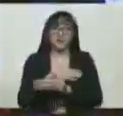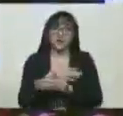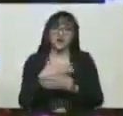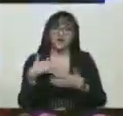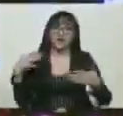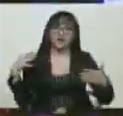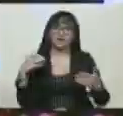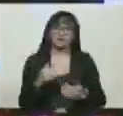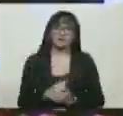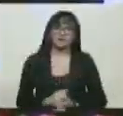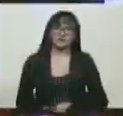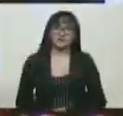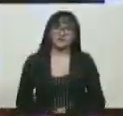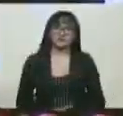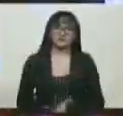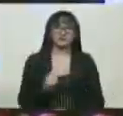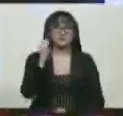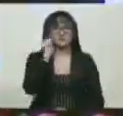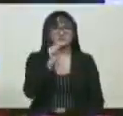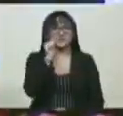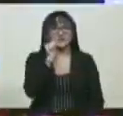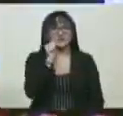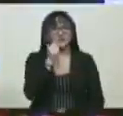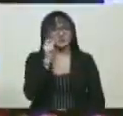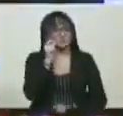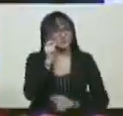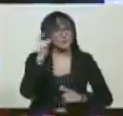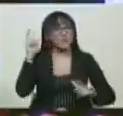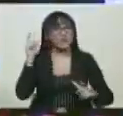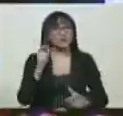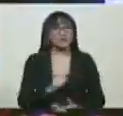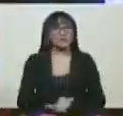En Cabimas el sábado, impresionante.